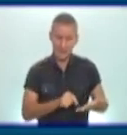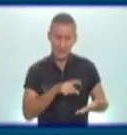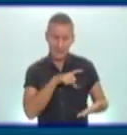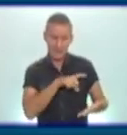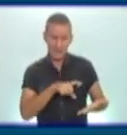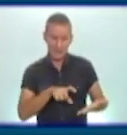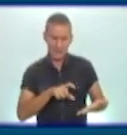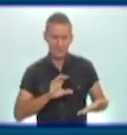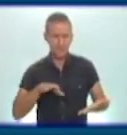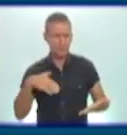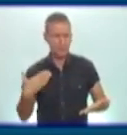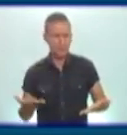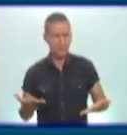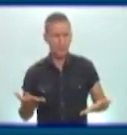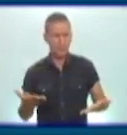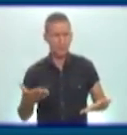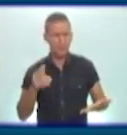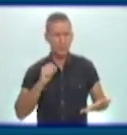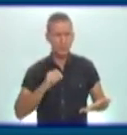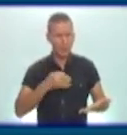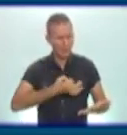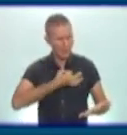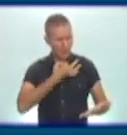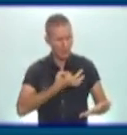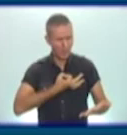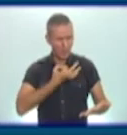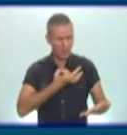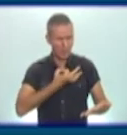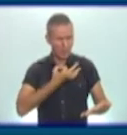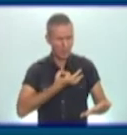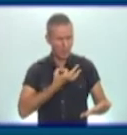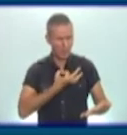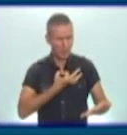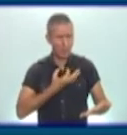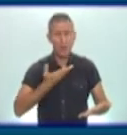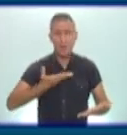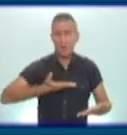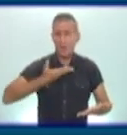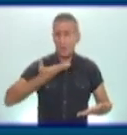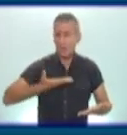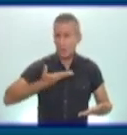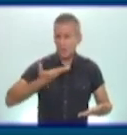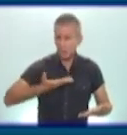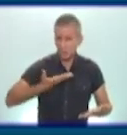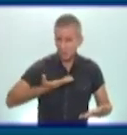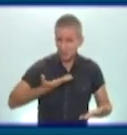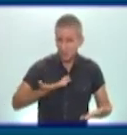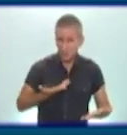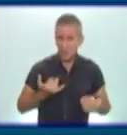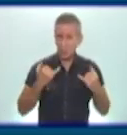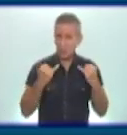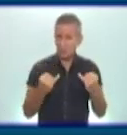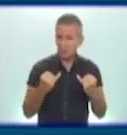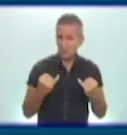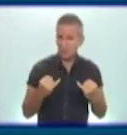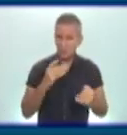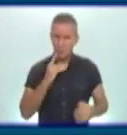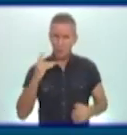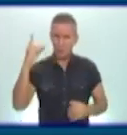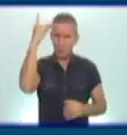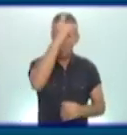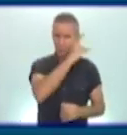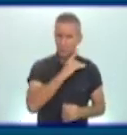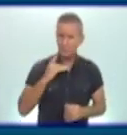bien, en este caso está argumentando, relatando, avisando, informando o